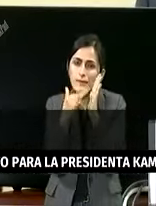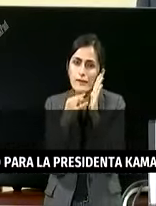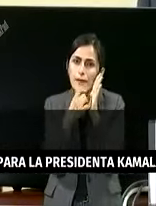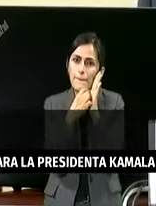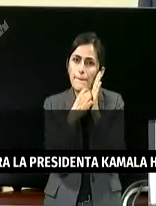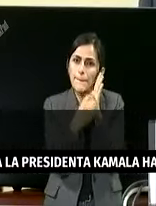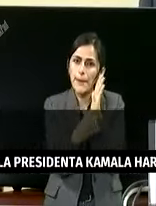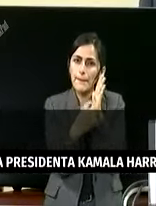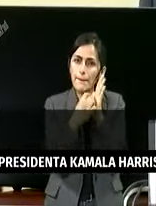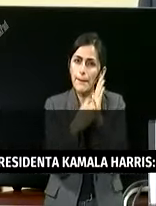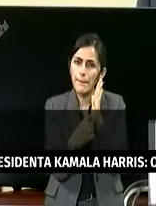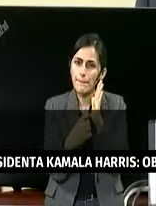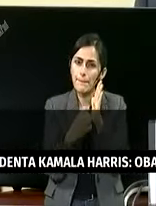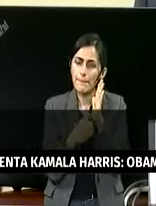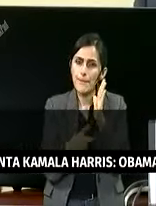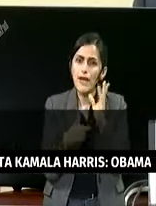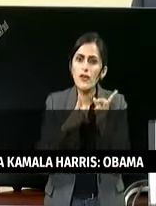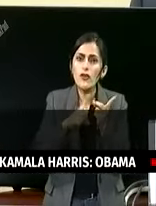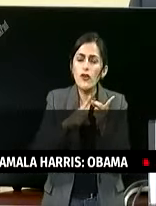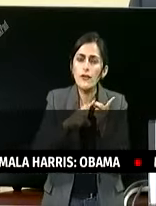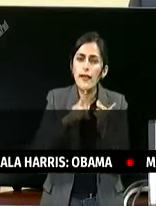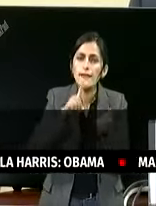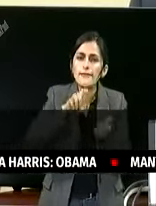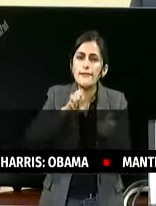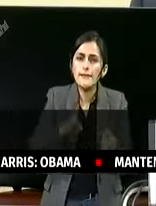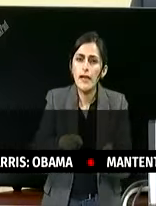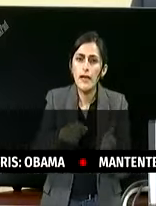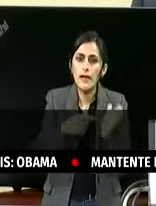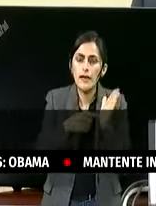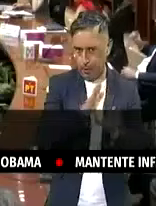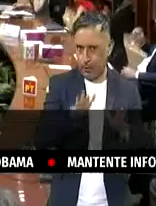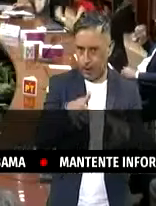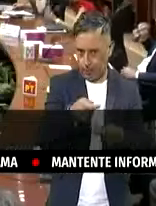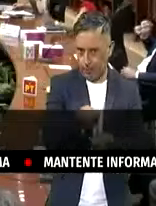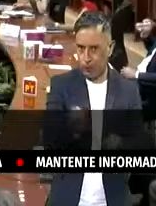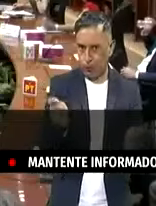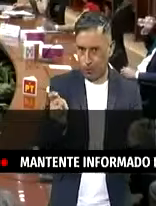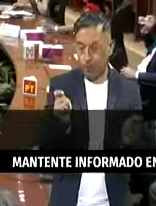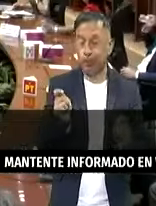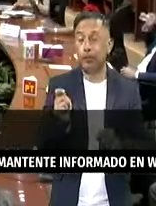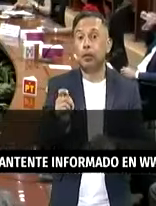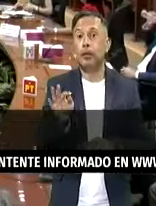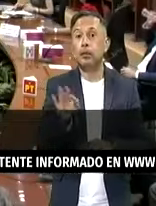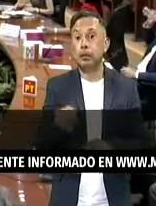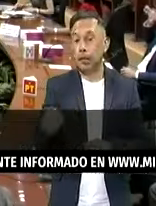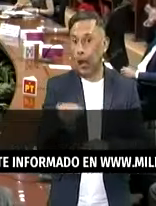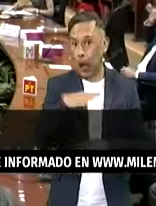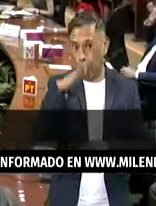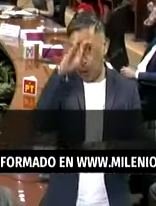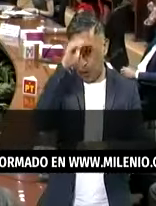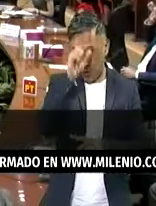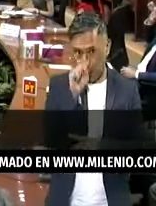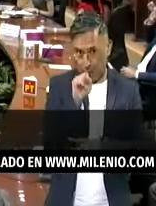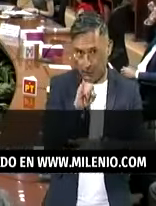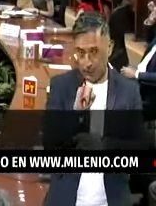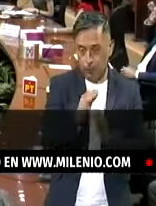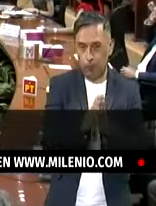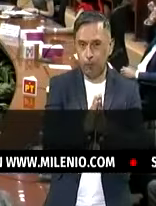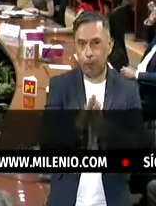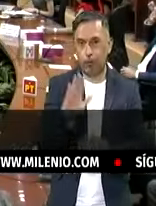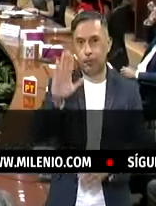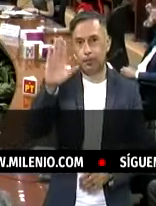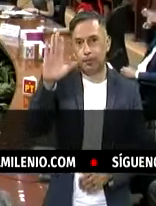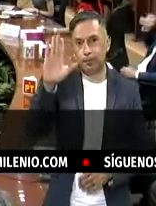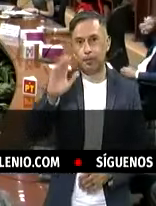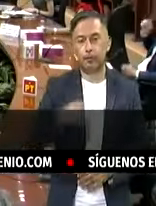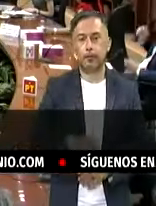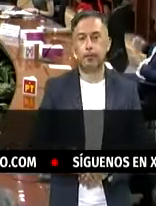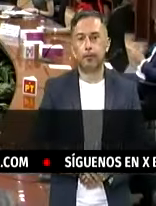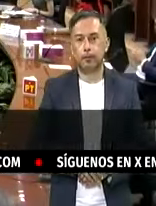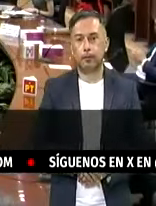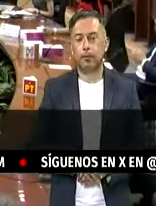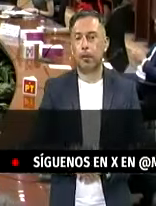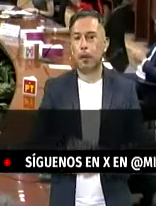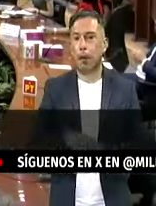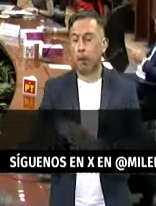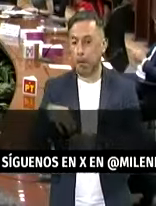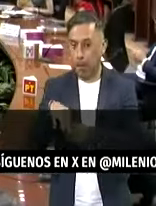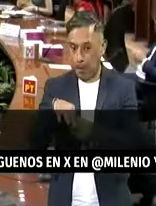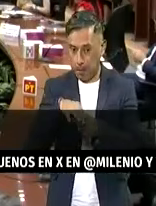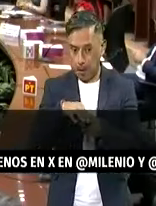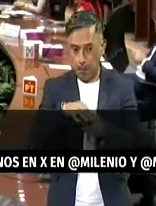bien, sobre el tema de la sobrerepresentación, usted sabe que en los últimos días tanto partidos de